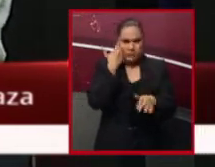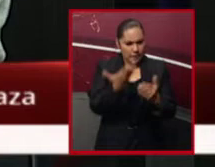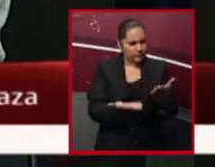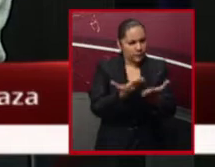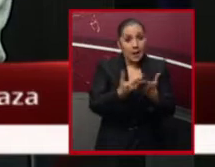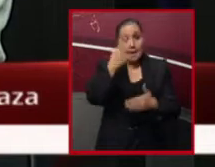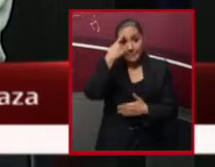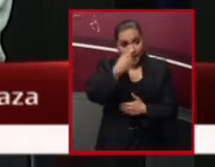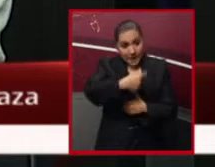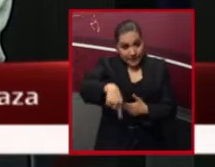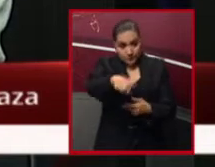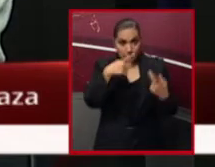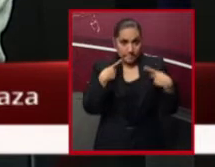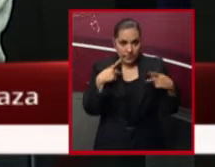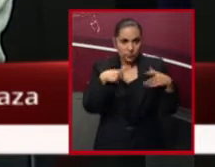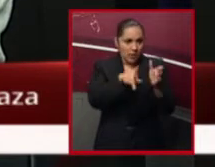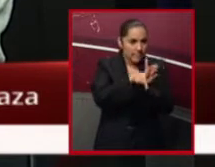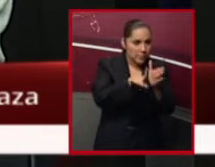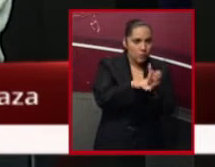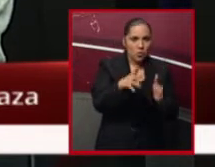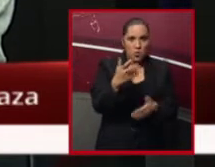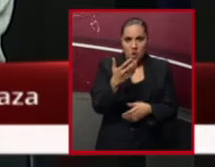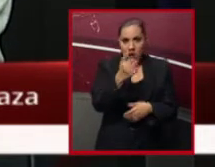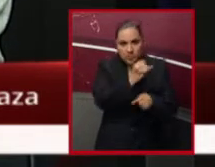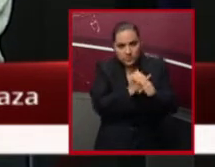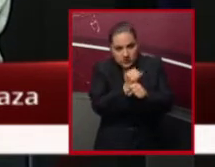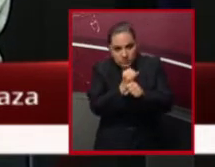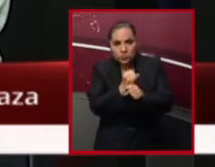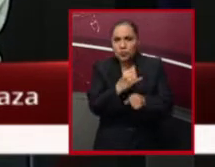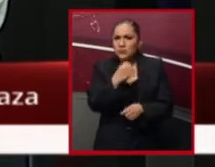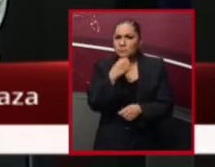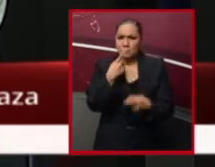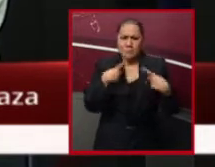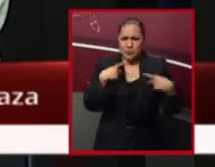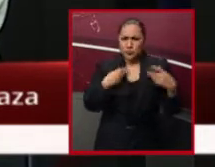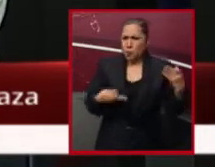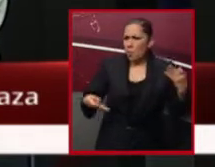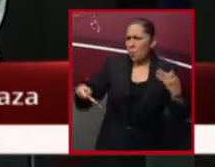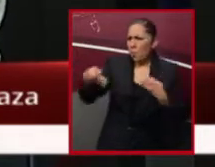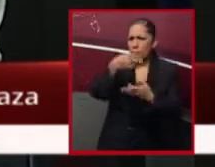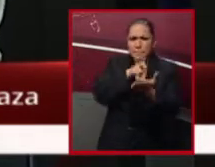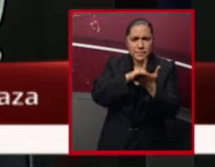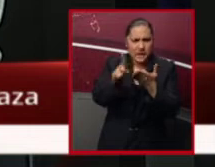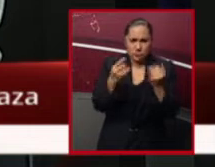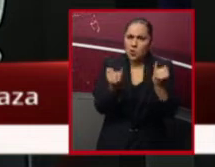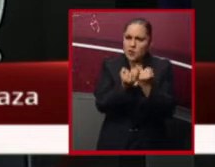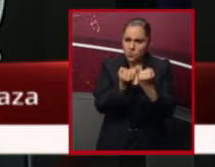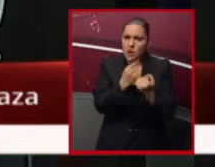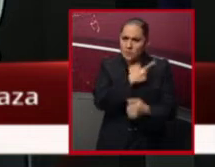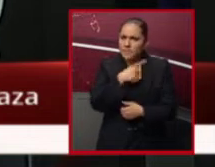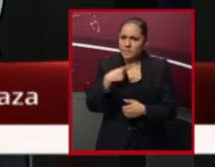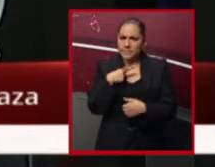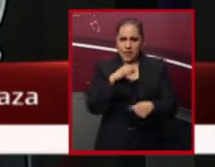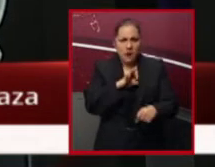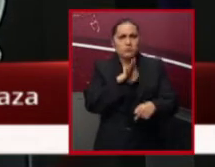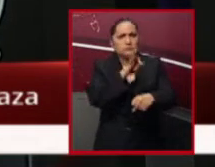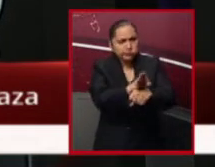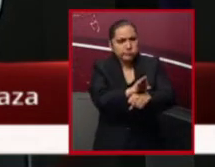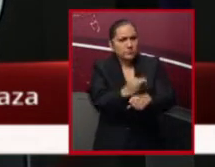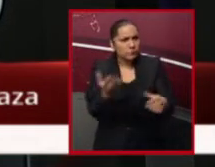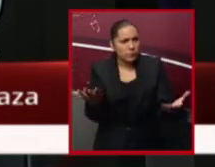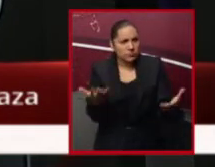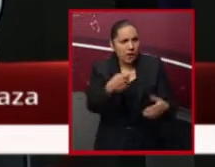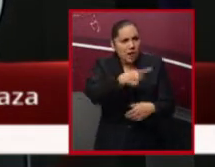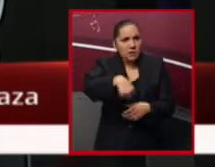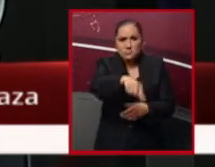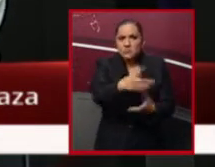derechos que tienen todos los trabajadores. Los periodistas estamos verdaderamente desprotegidos. No hay posibilidad